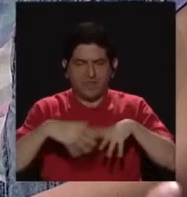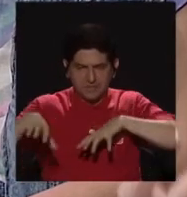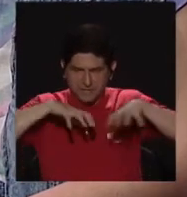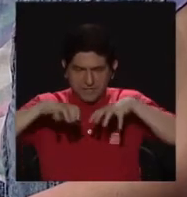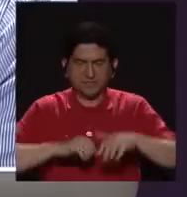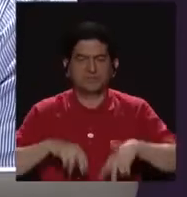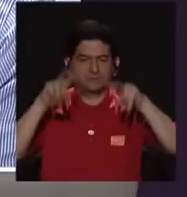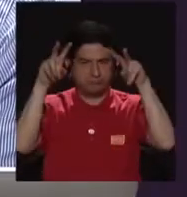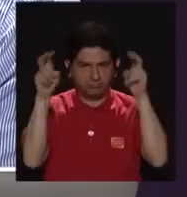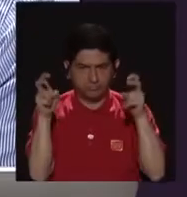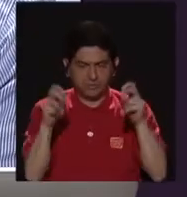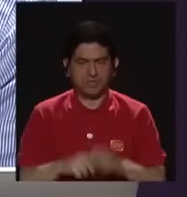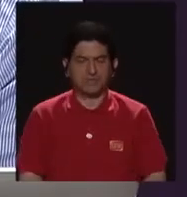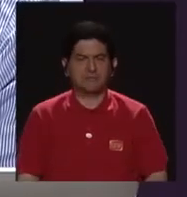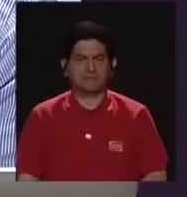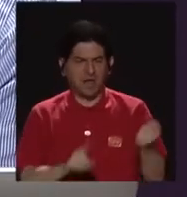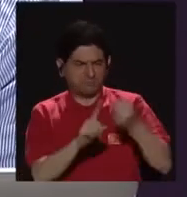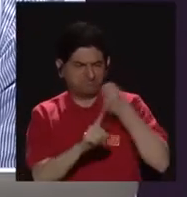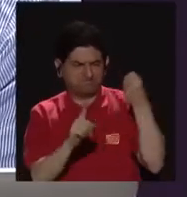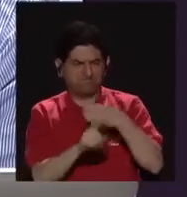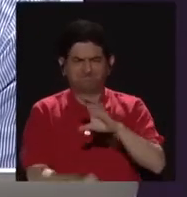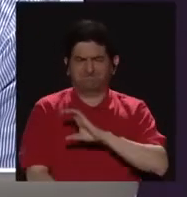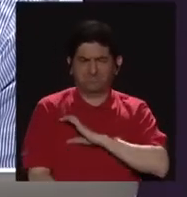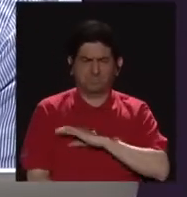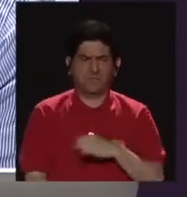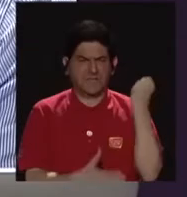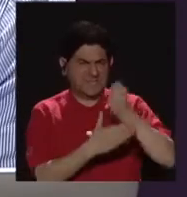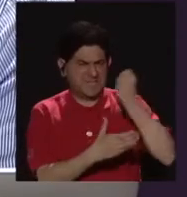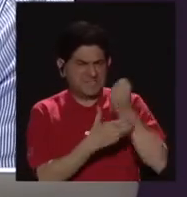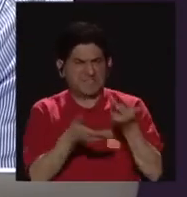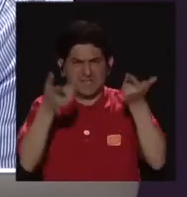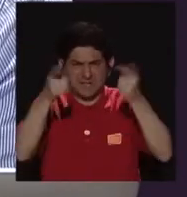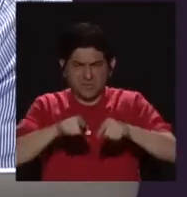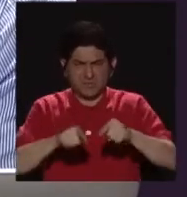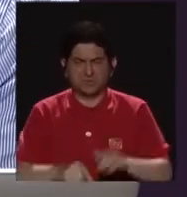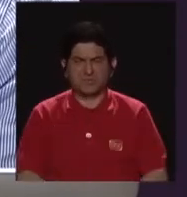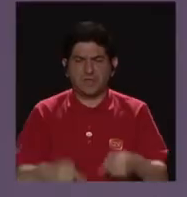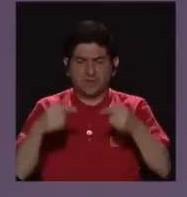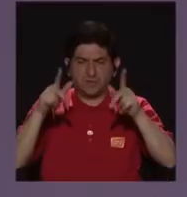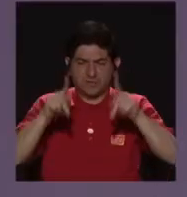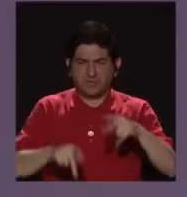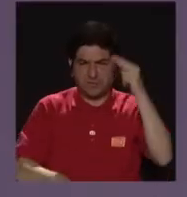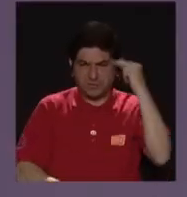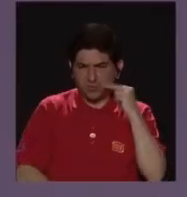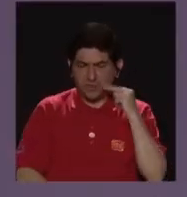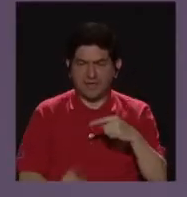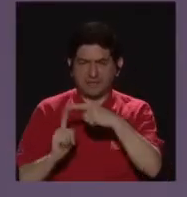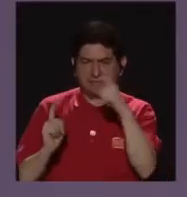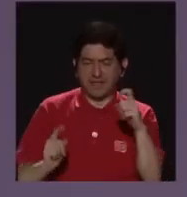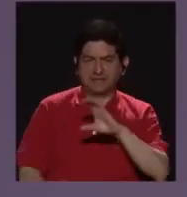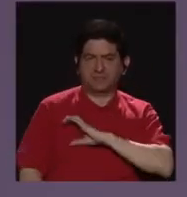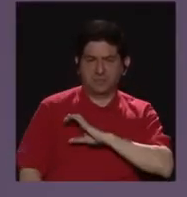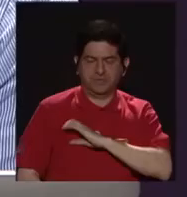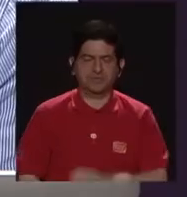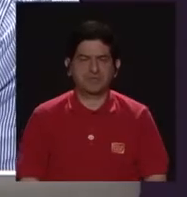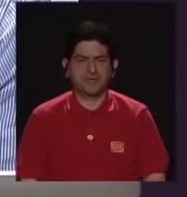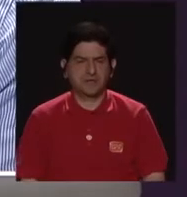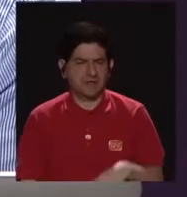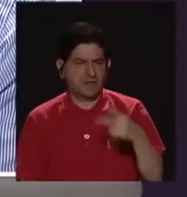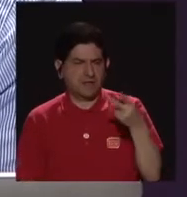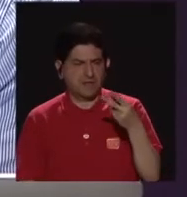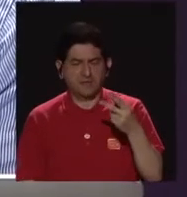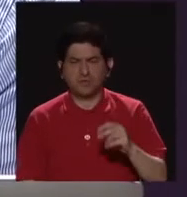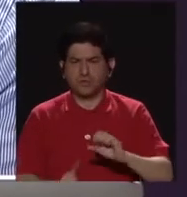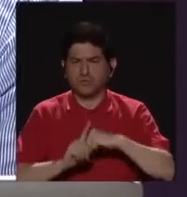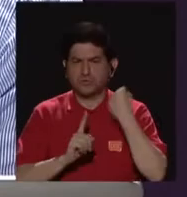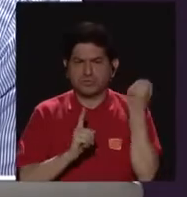el tema de la brutalidad policial y los asesinatos que comete la policía como coincidíamos estos dos estos dos mundos